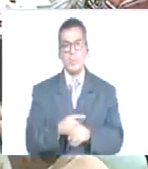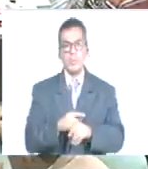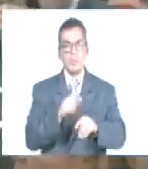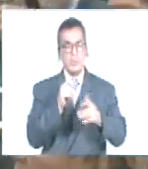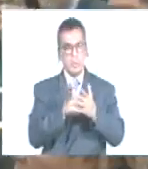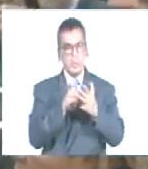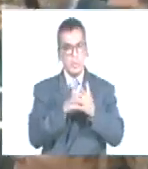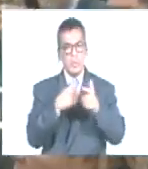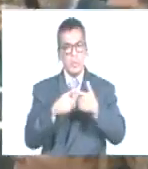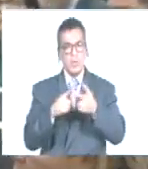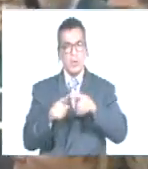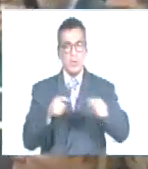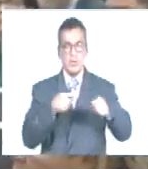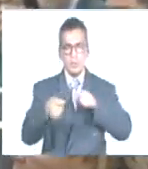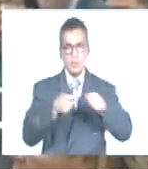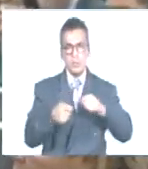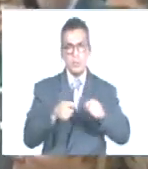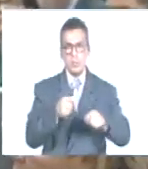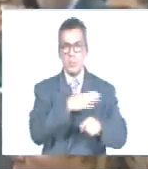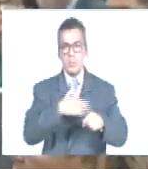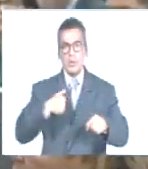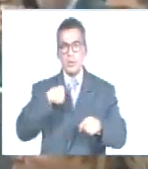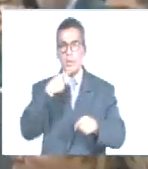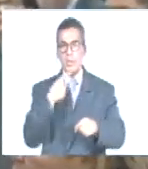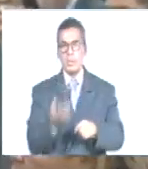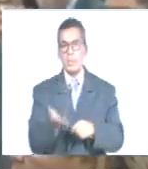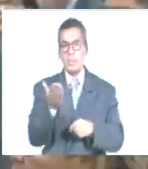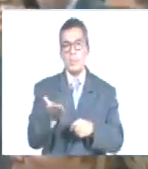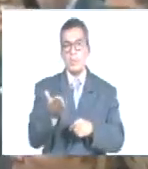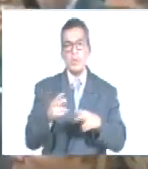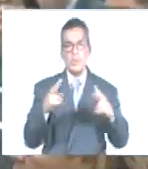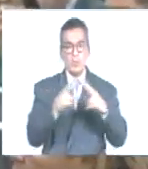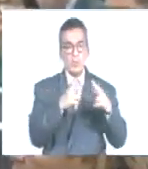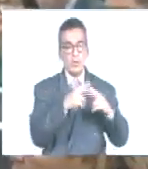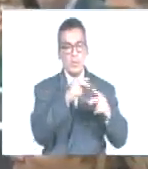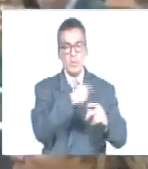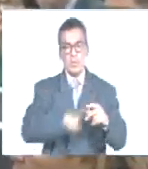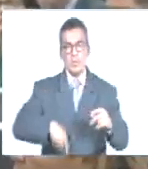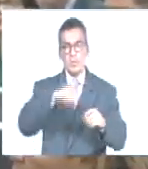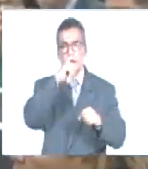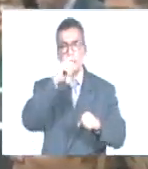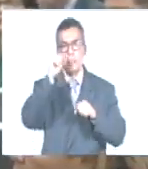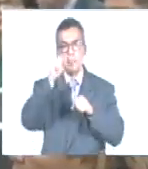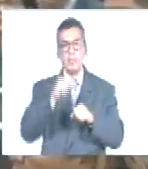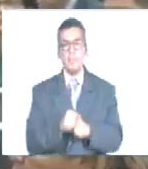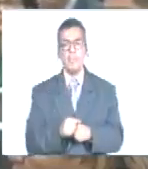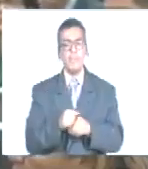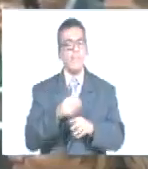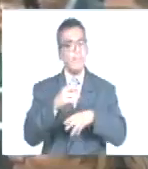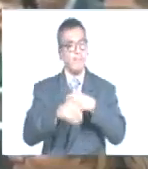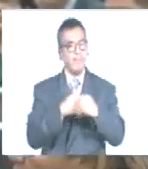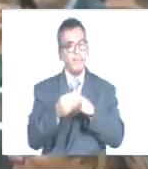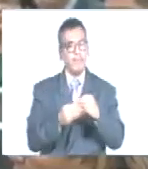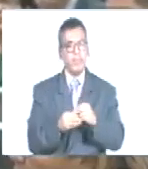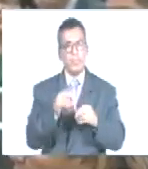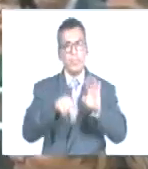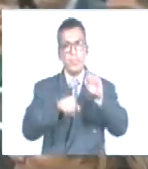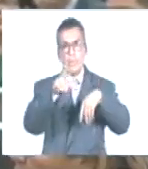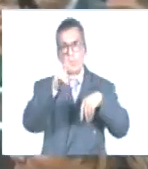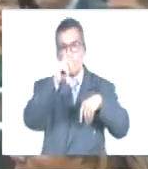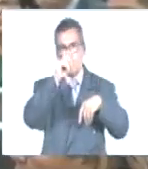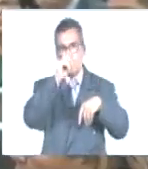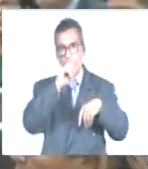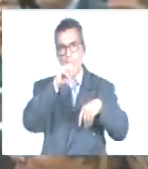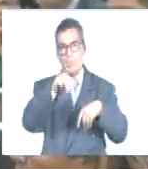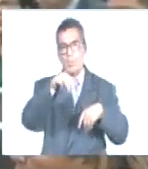señalar otra serie de acciones, y queremos también destacar el encuentro del presidente Nicolás Maduro con motivo de la 18 cumbre del